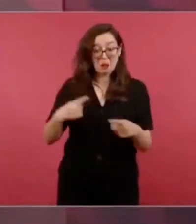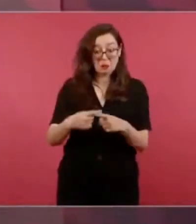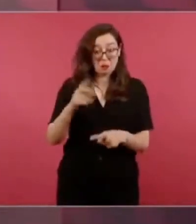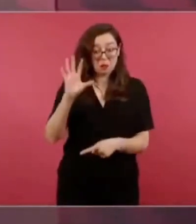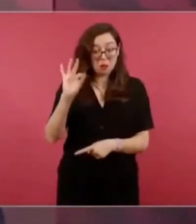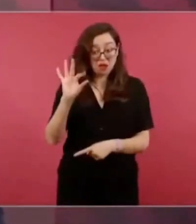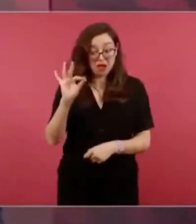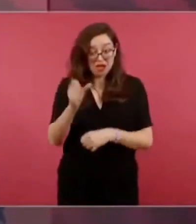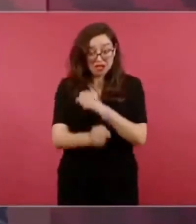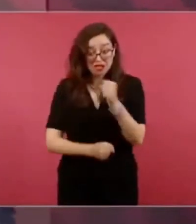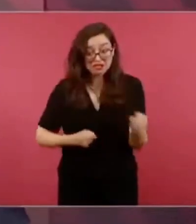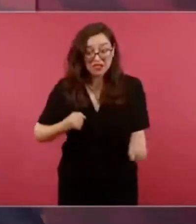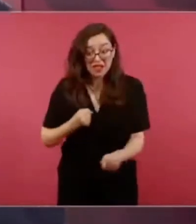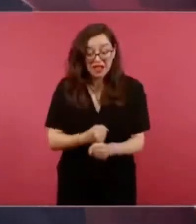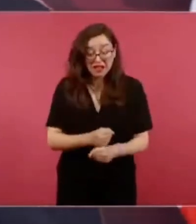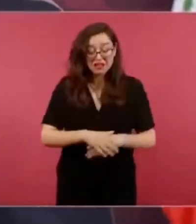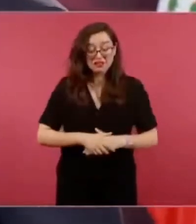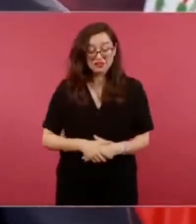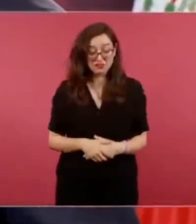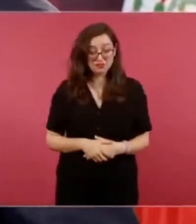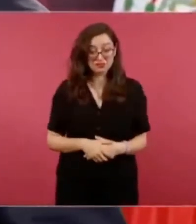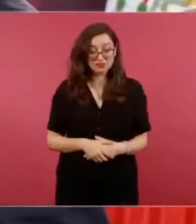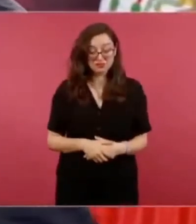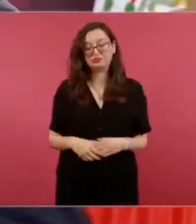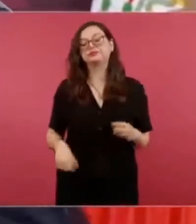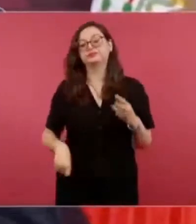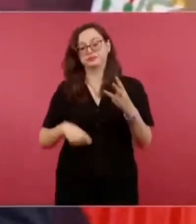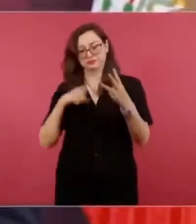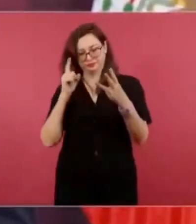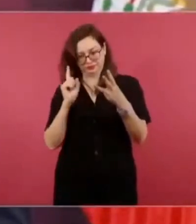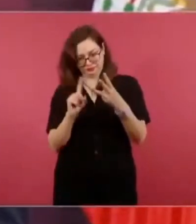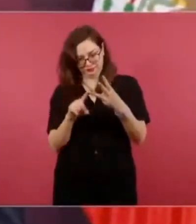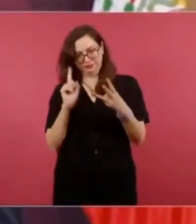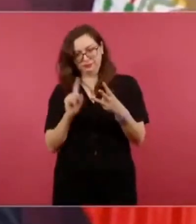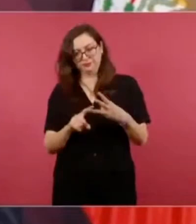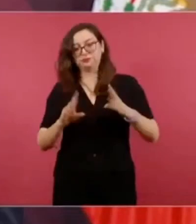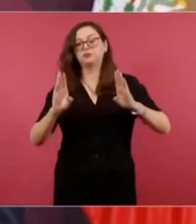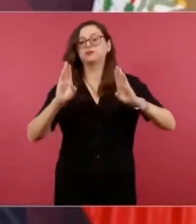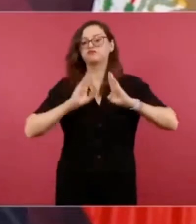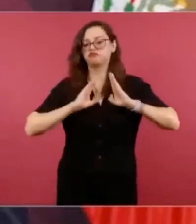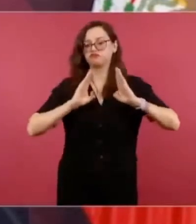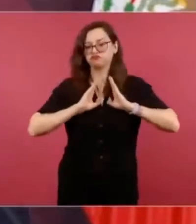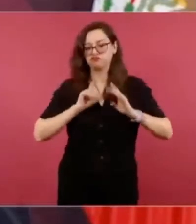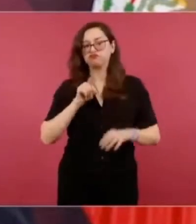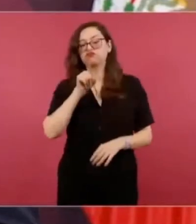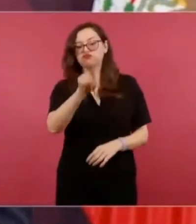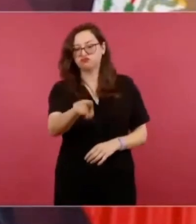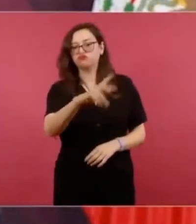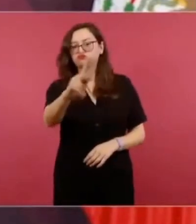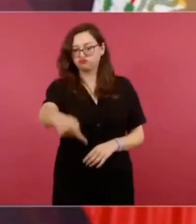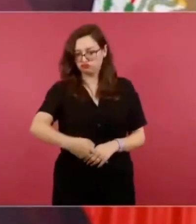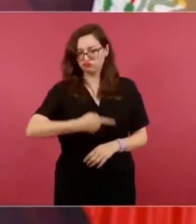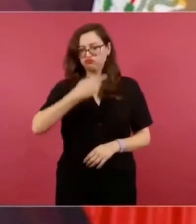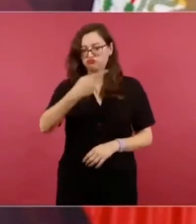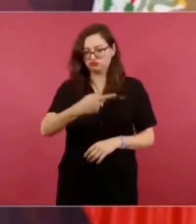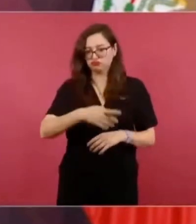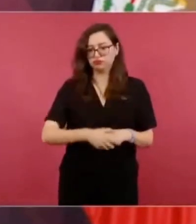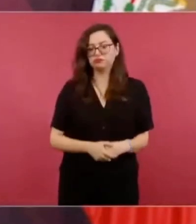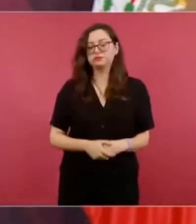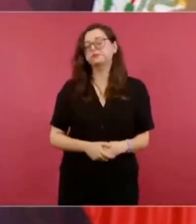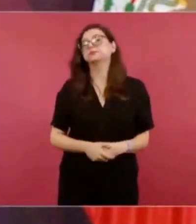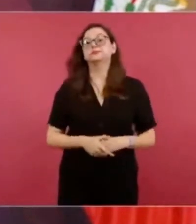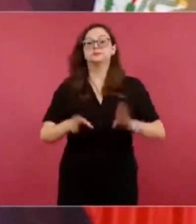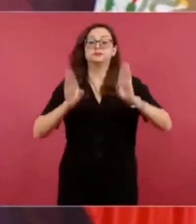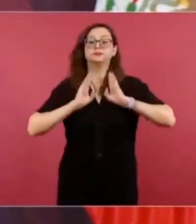las Fuerzas Armadas, que es tu pregunta. Tienen 5 misiones y las 5 las